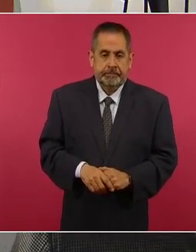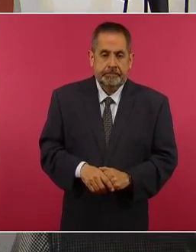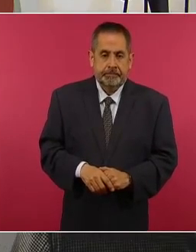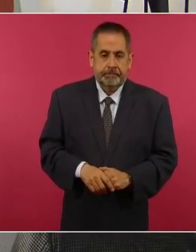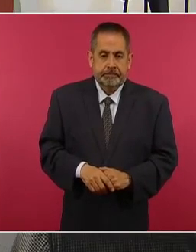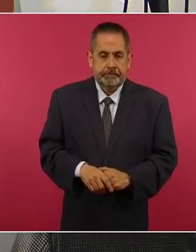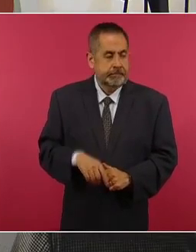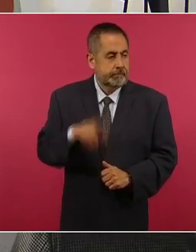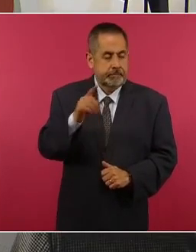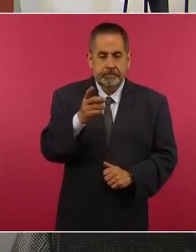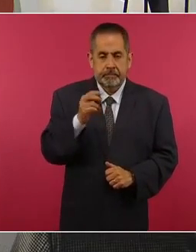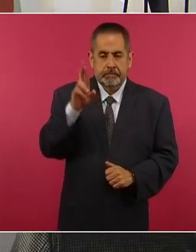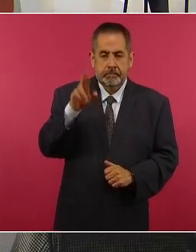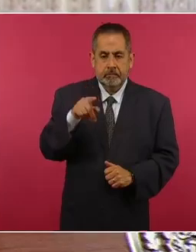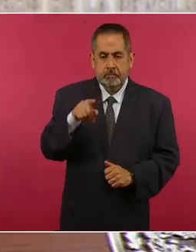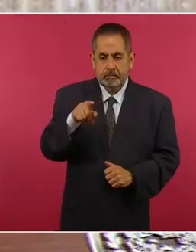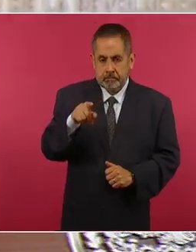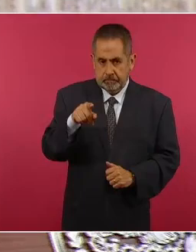doctor